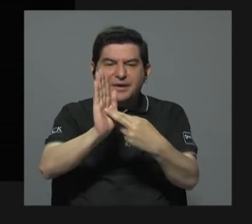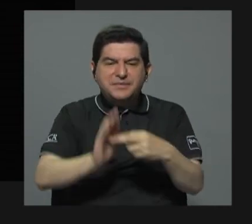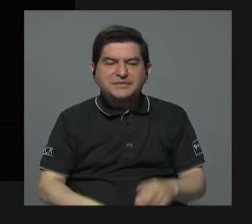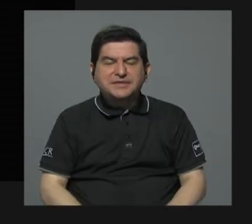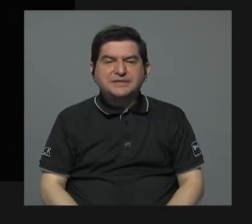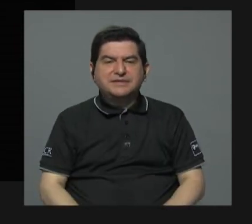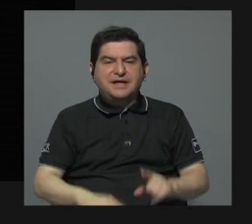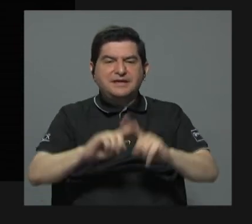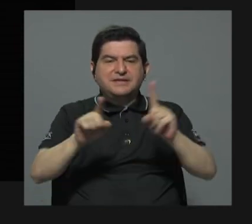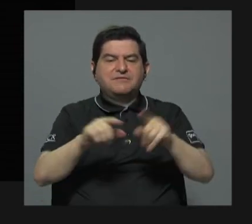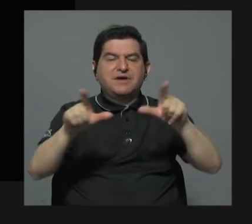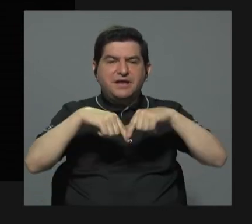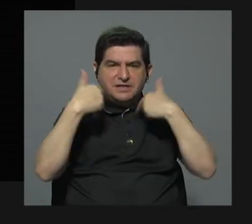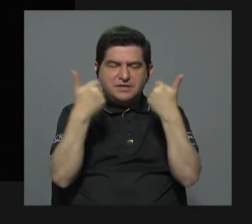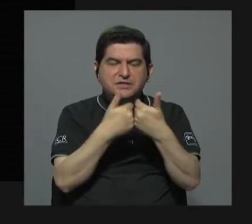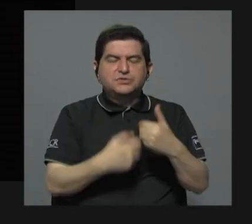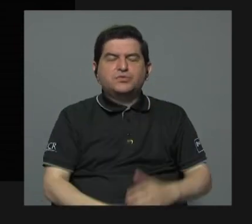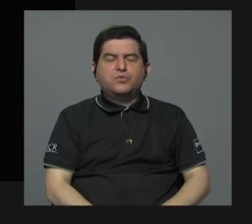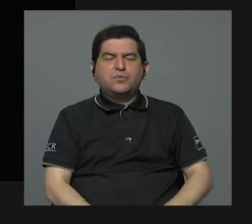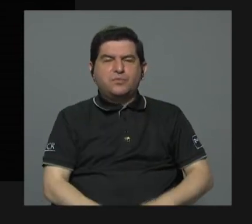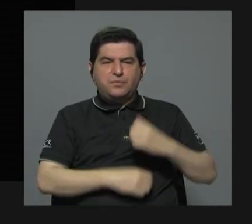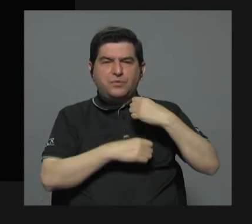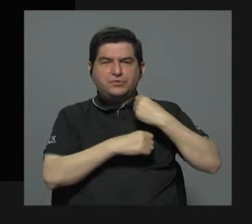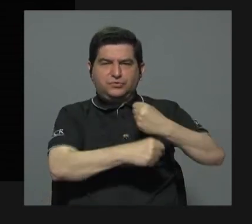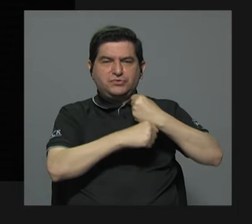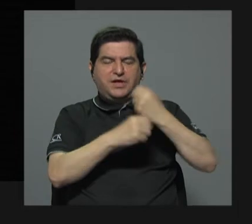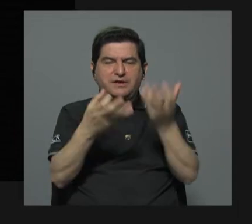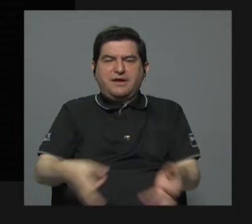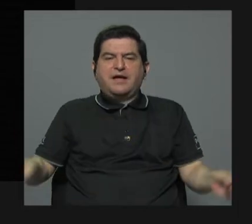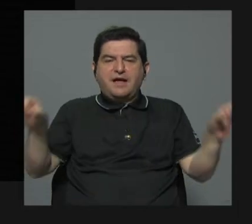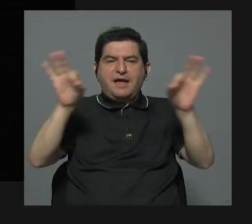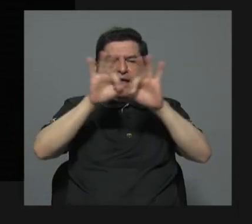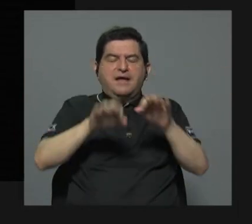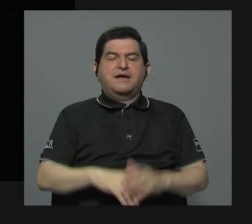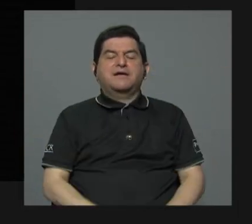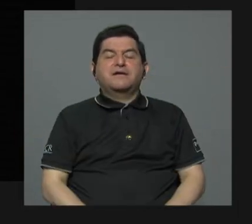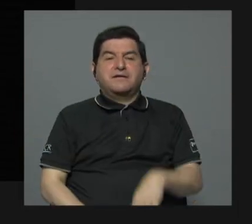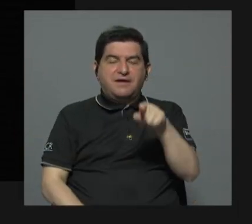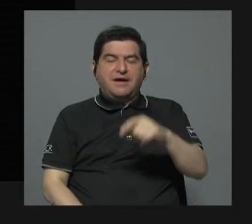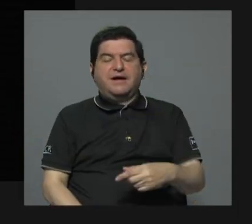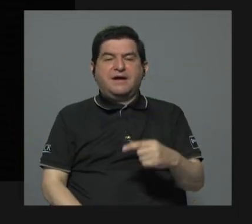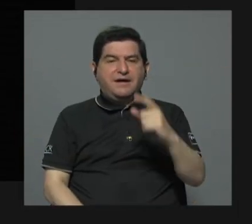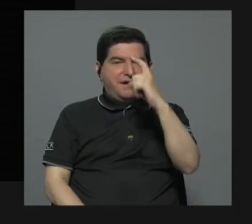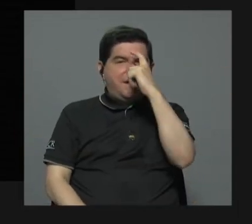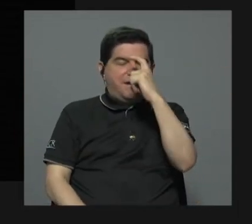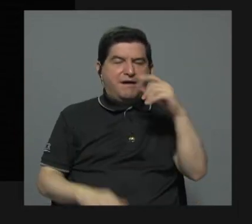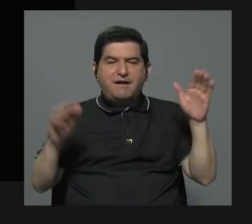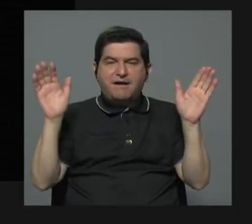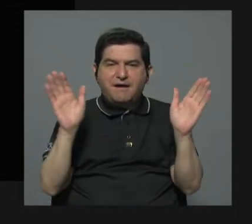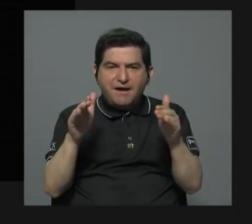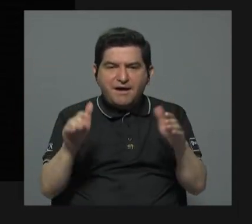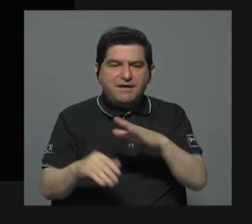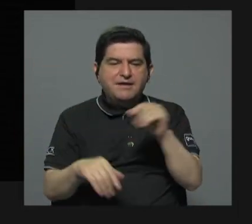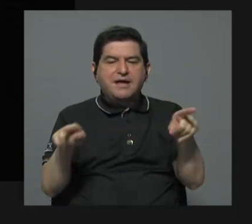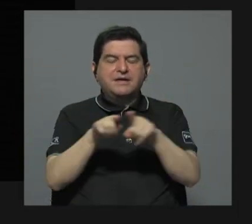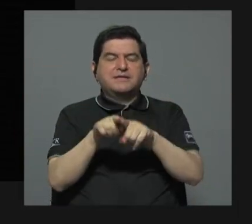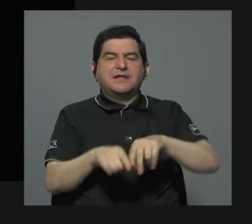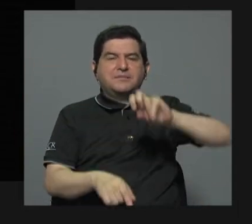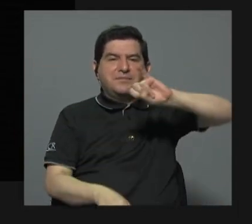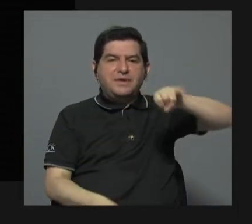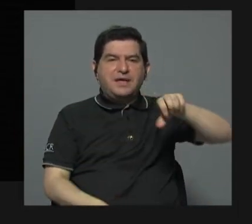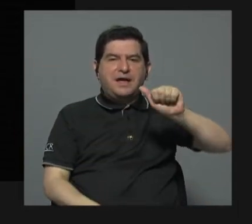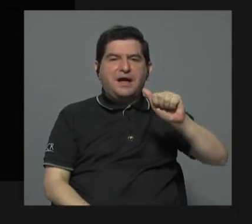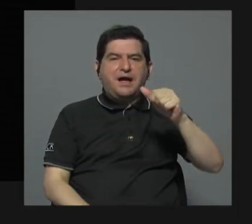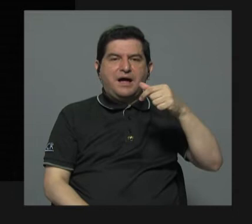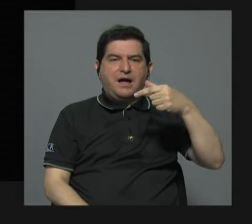las órdenes guerreras más importantes, son las águilas y los jaguares. Obviamente el escudo de armas se